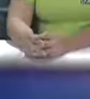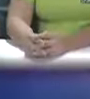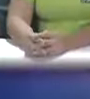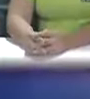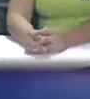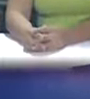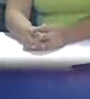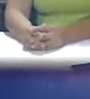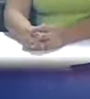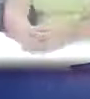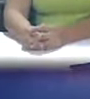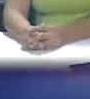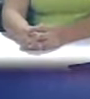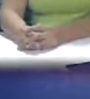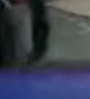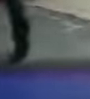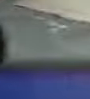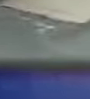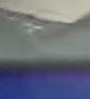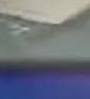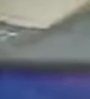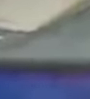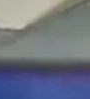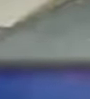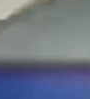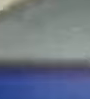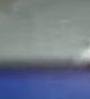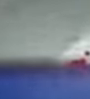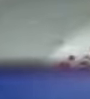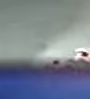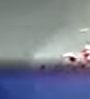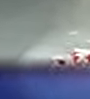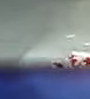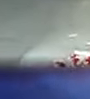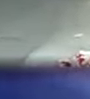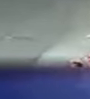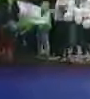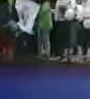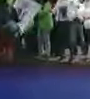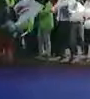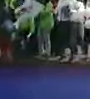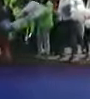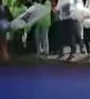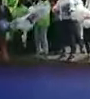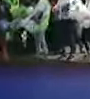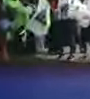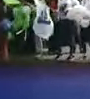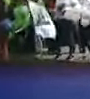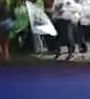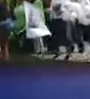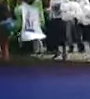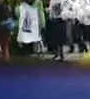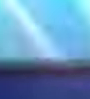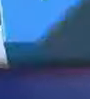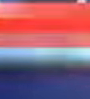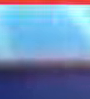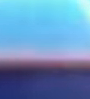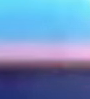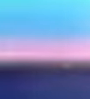sede principal de Alianza País en Quito, en medio de rituales de purificación en las instalaciones.